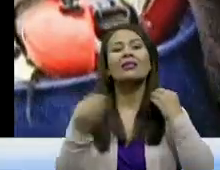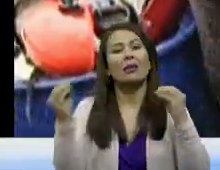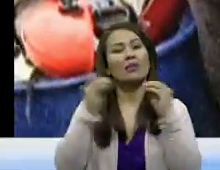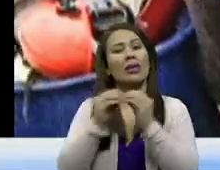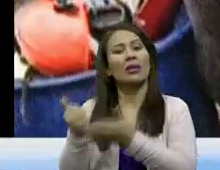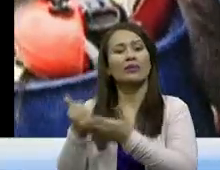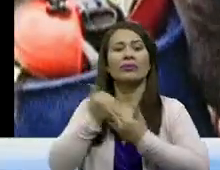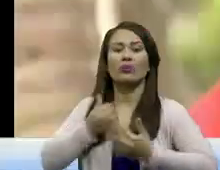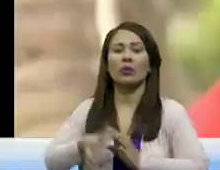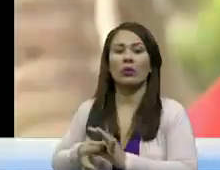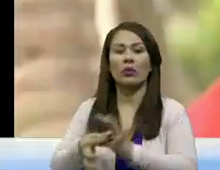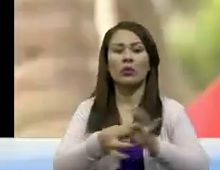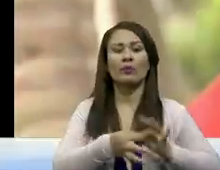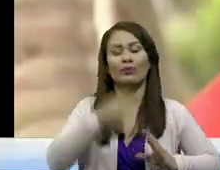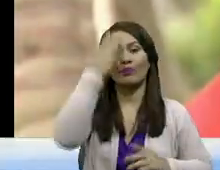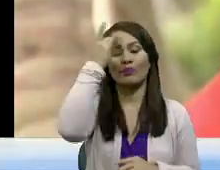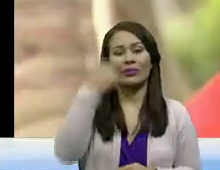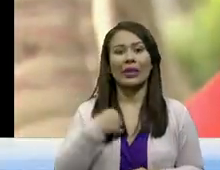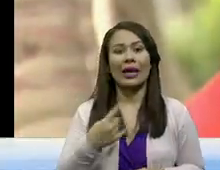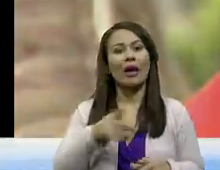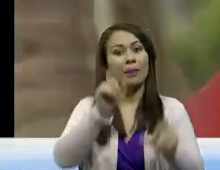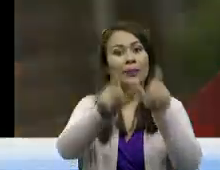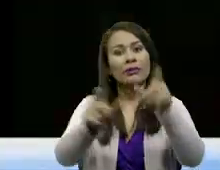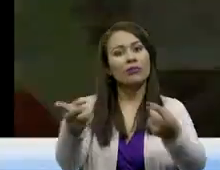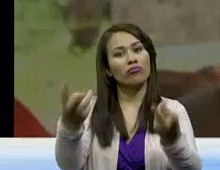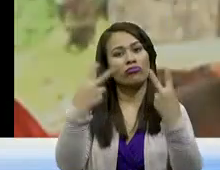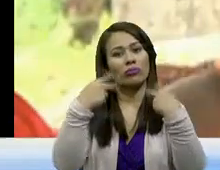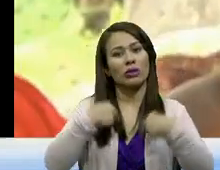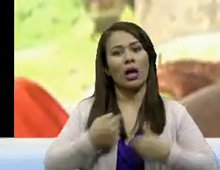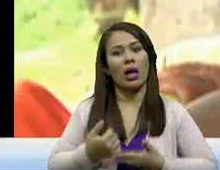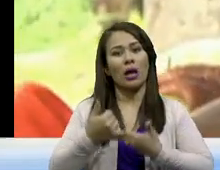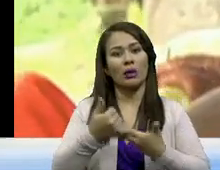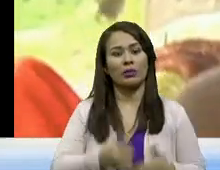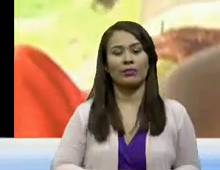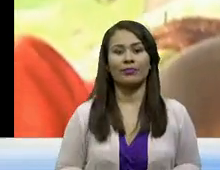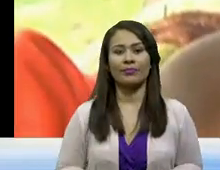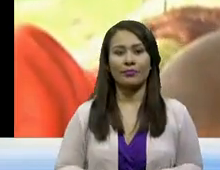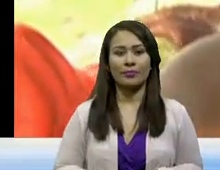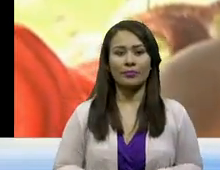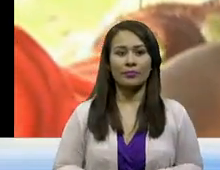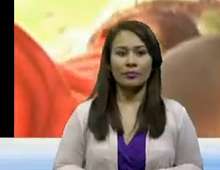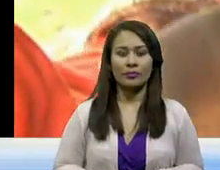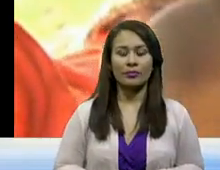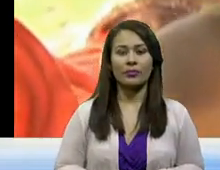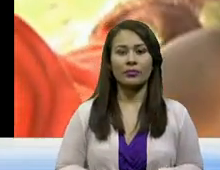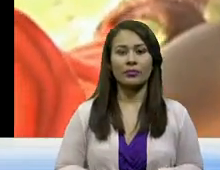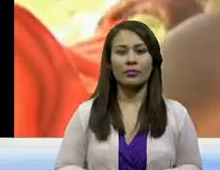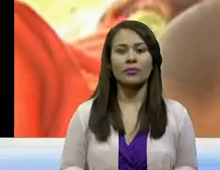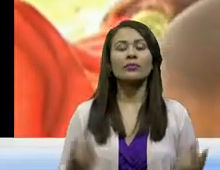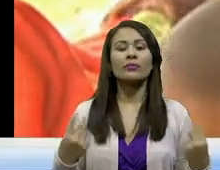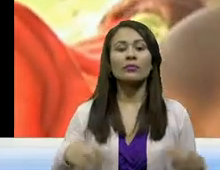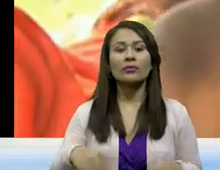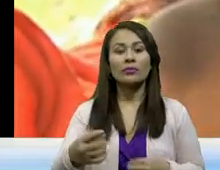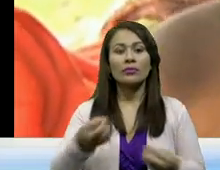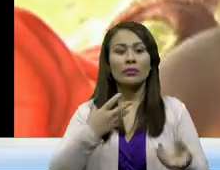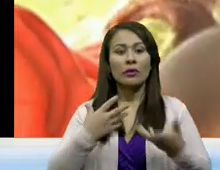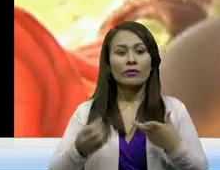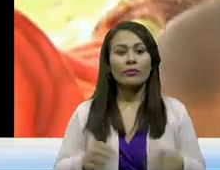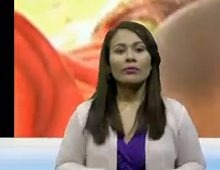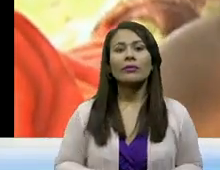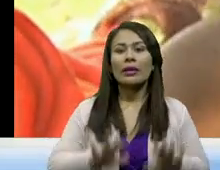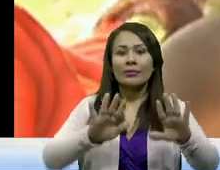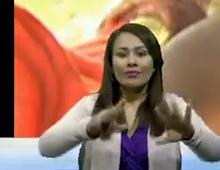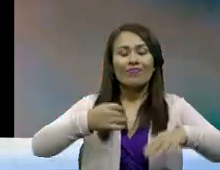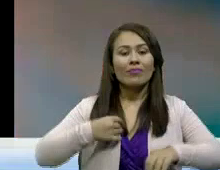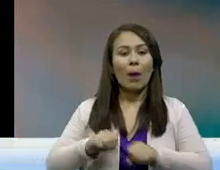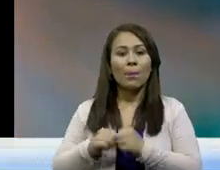la colaboración de los televidentes. Una cocina para comer algo, colchoncito, todo, todas esas cosas, no hay plato, todo se